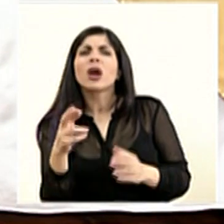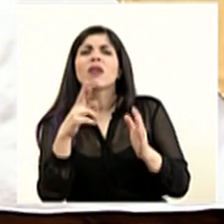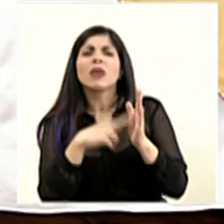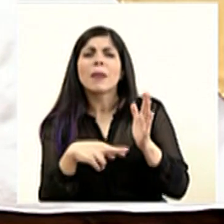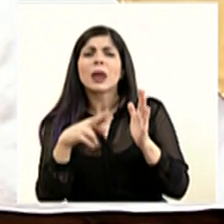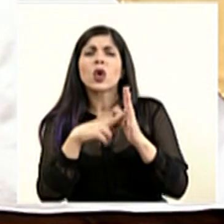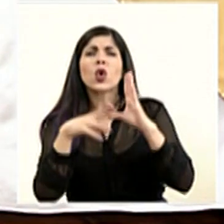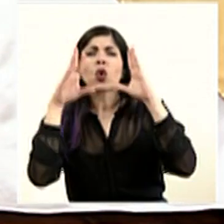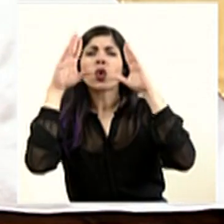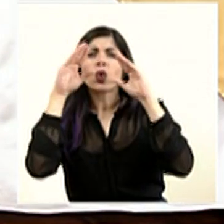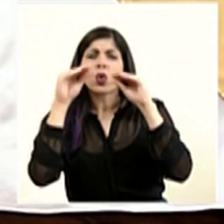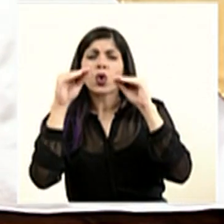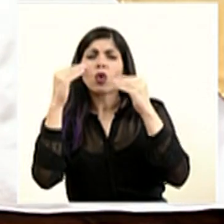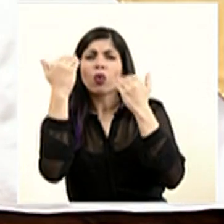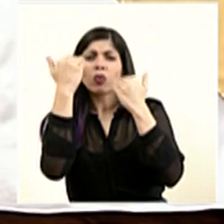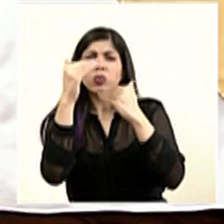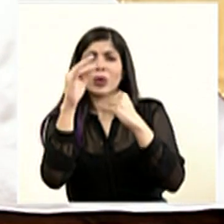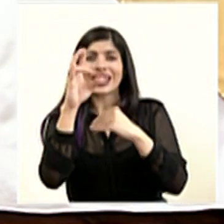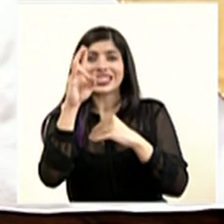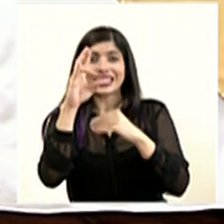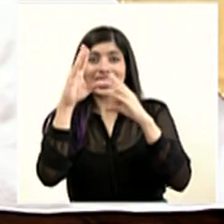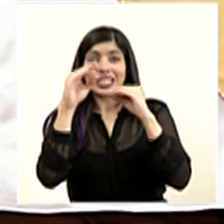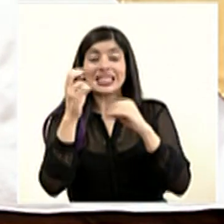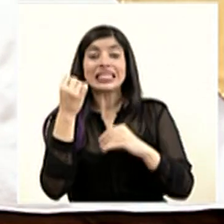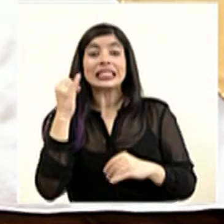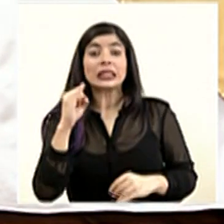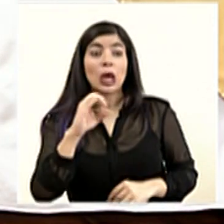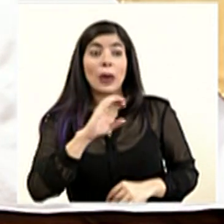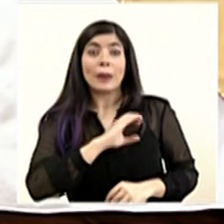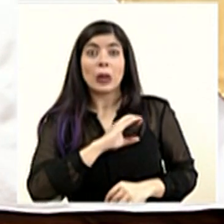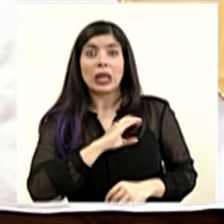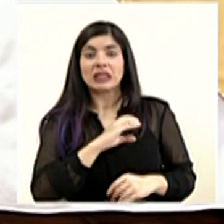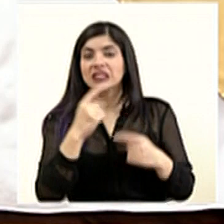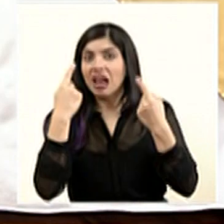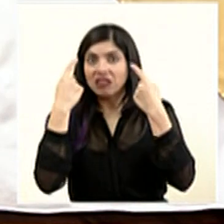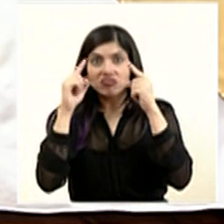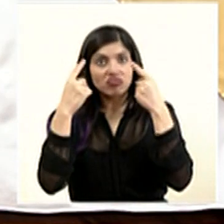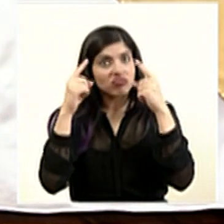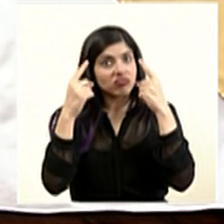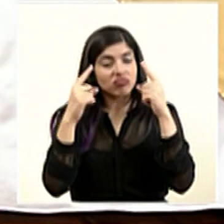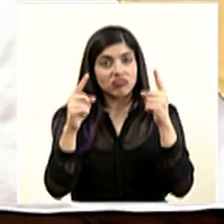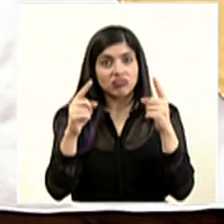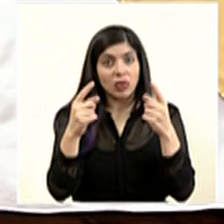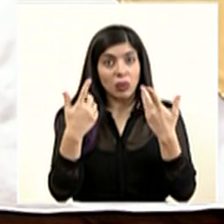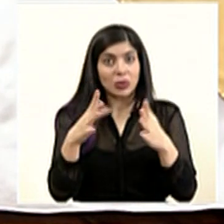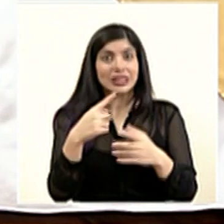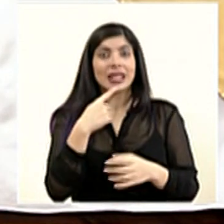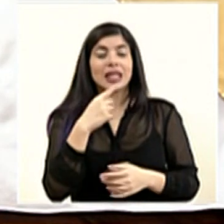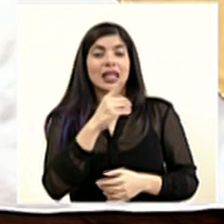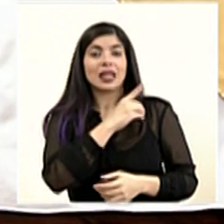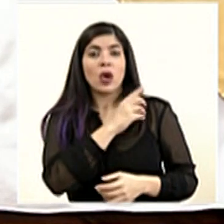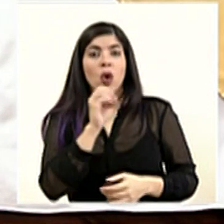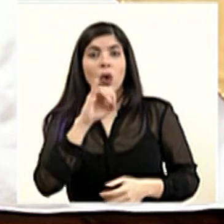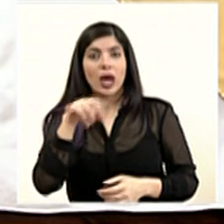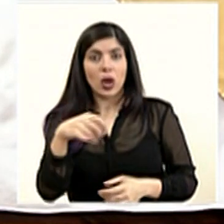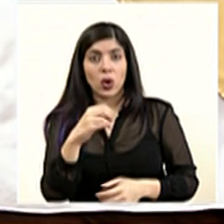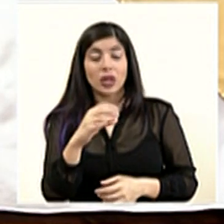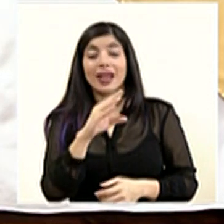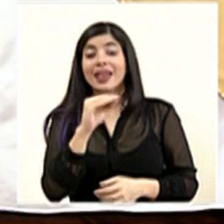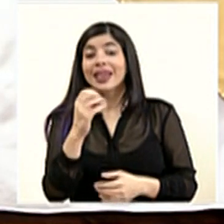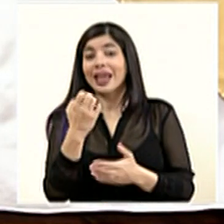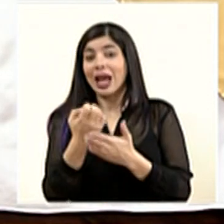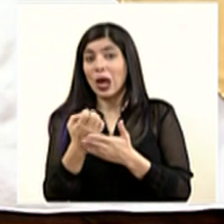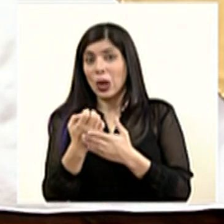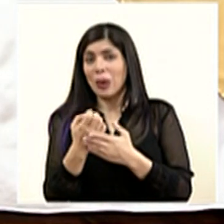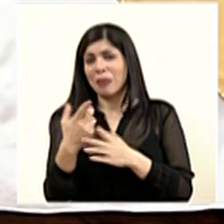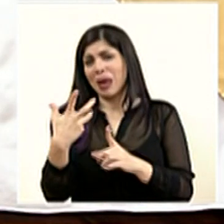restricción nocturna de las 7 p.m. si policialmente no ha resultado, como lo dejó claro el director del OIJ, y económicamente